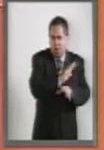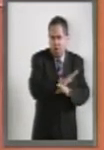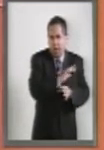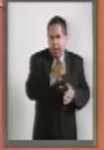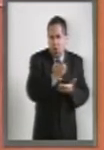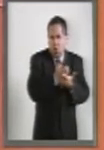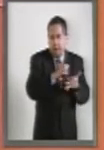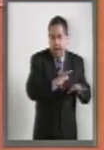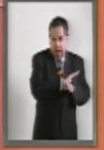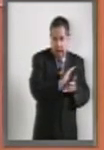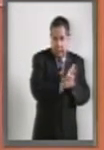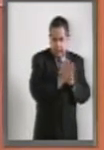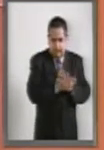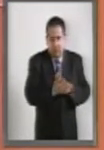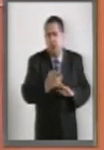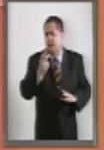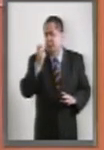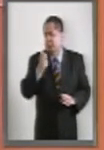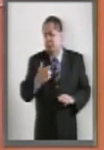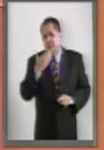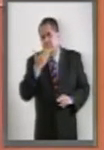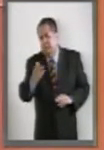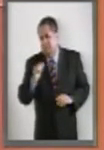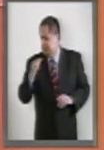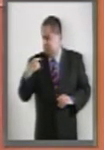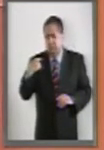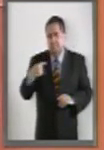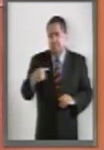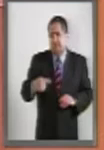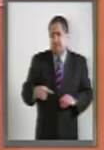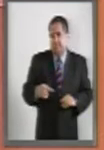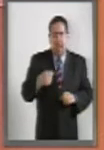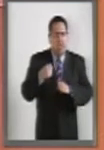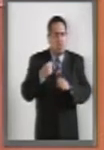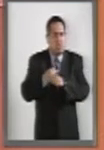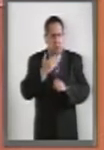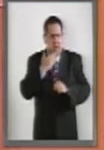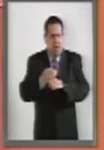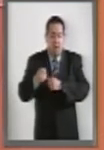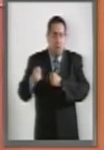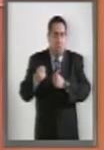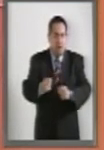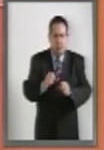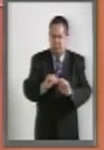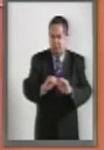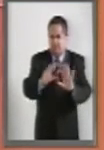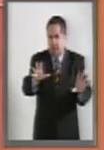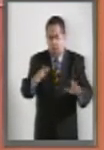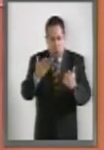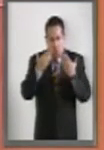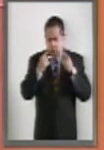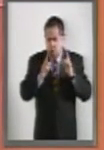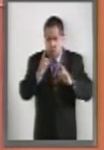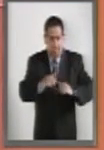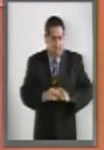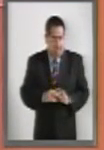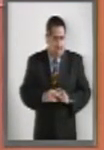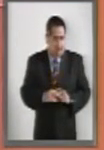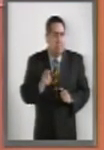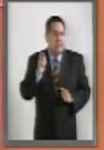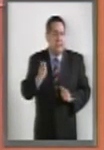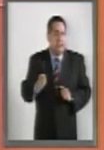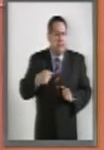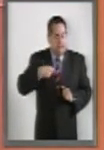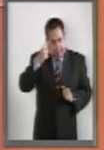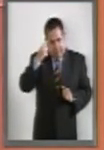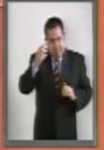económicas, nuestro país ha observado en los últimos años un fortalecimiento indiscutible. En promedio,